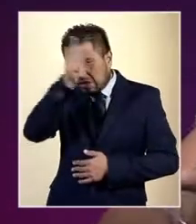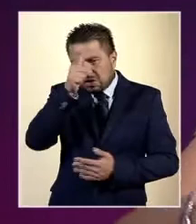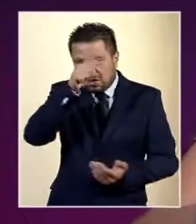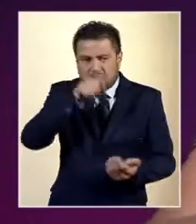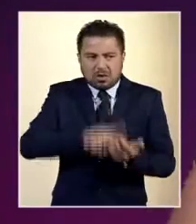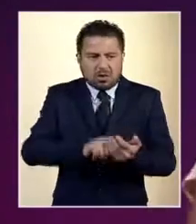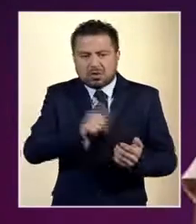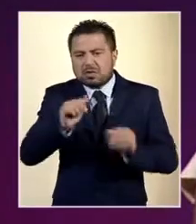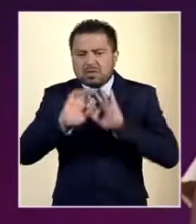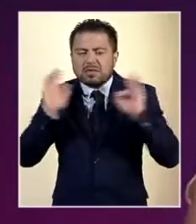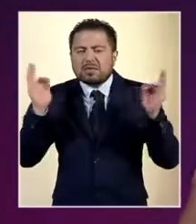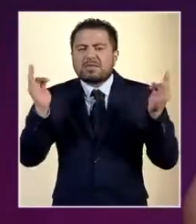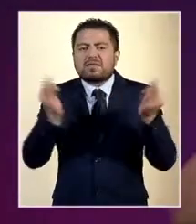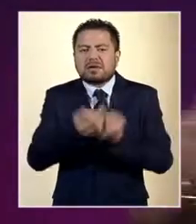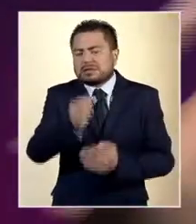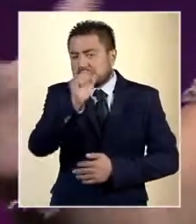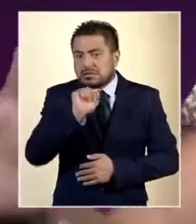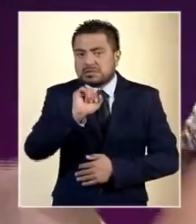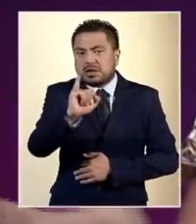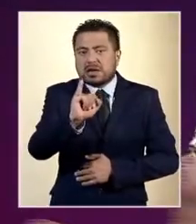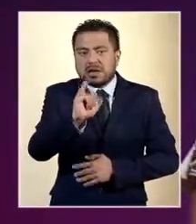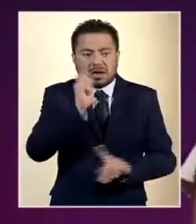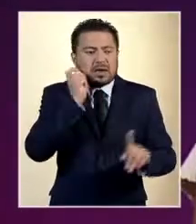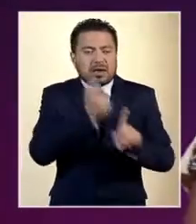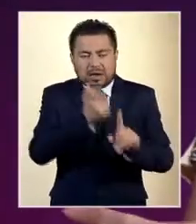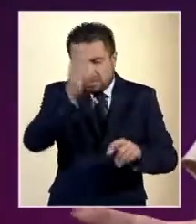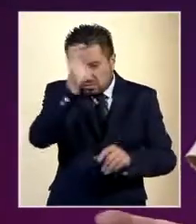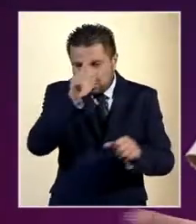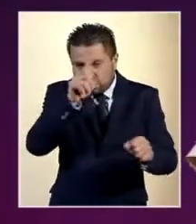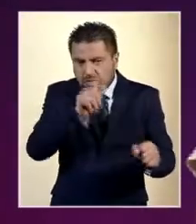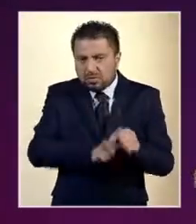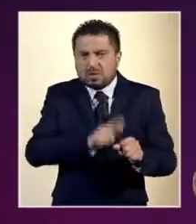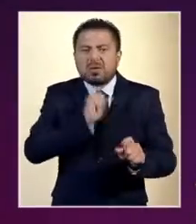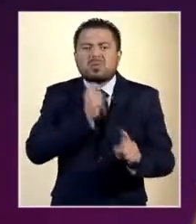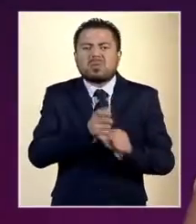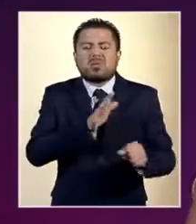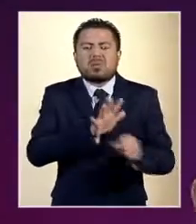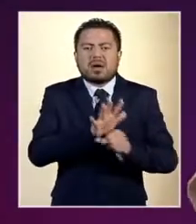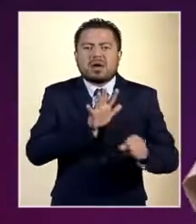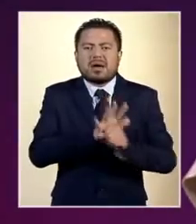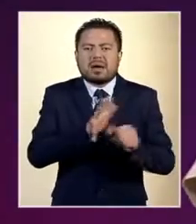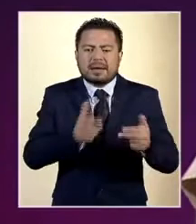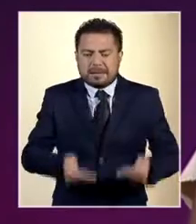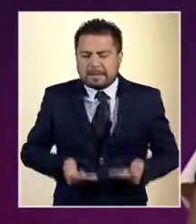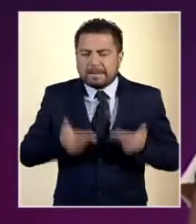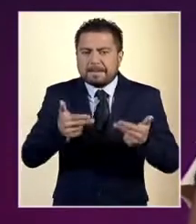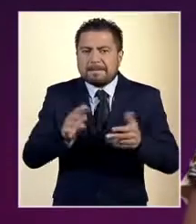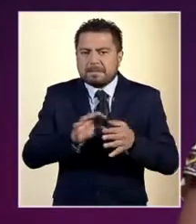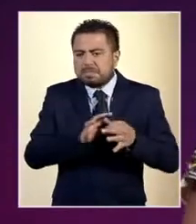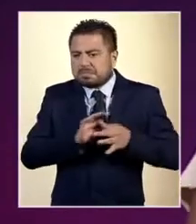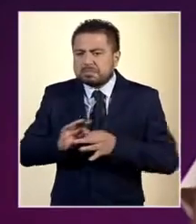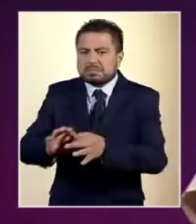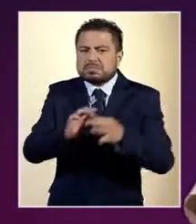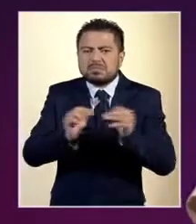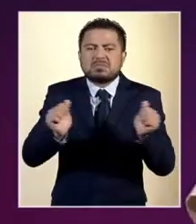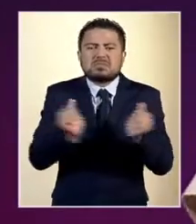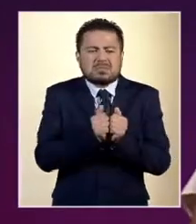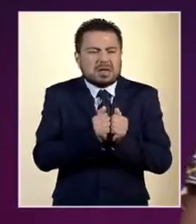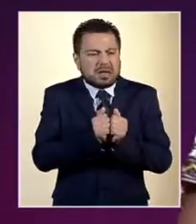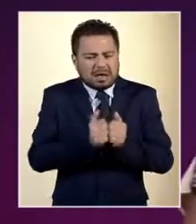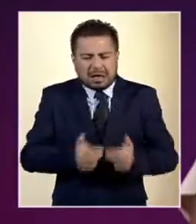y otras maneras, y que sí es una cultura en la que se generan vínculos, en la que